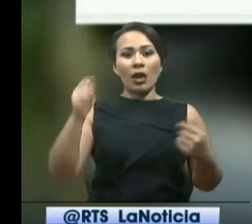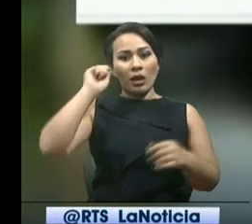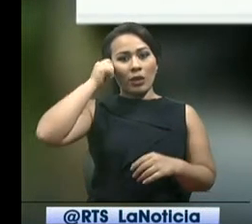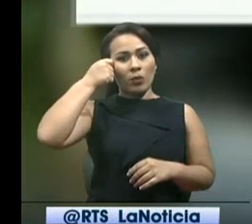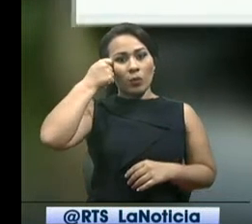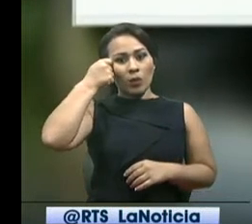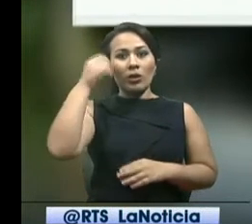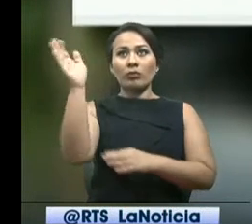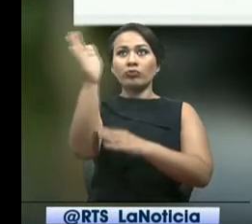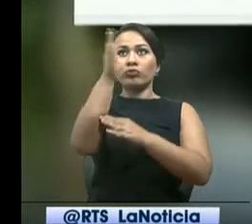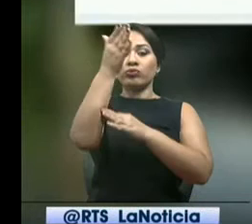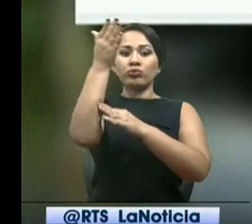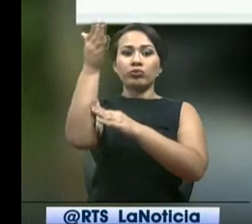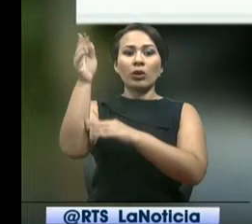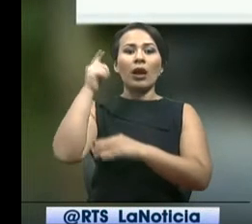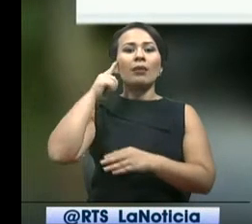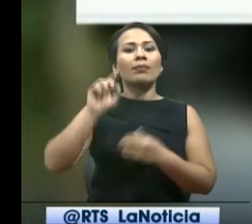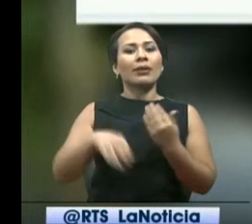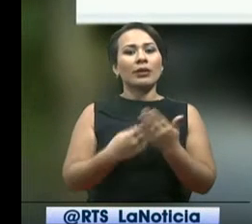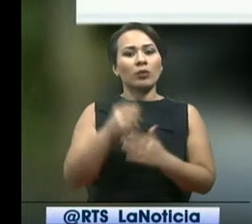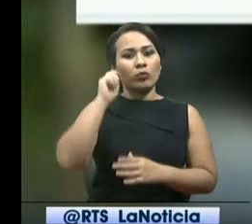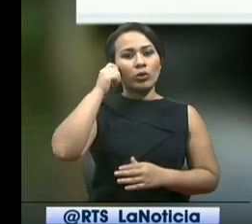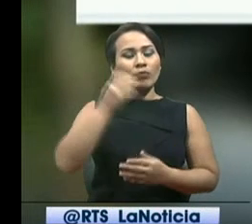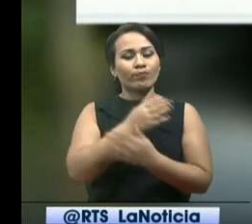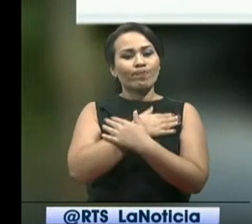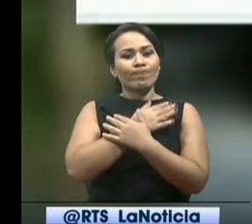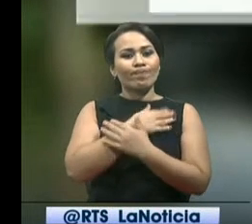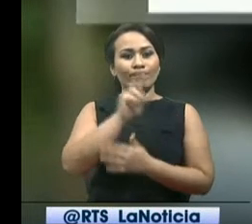y solidaridad a los 22 compatriotas.